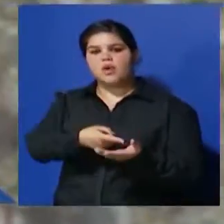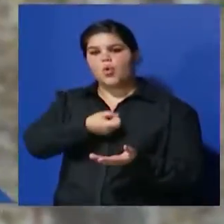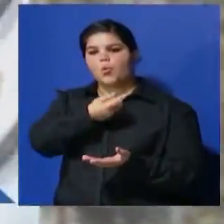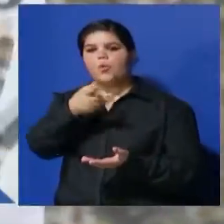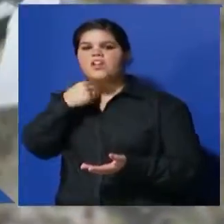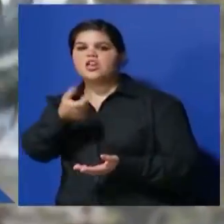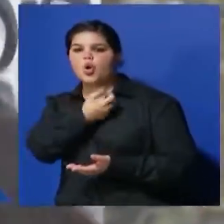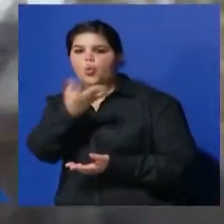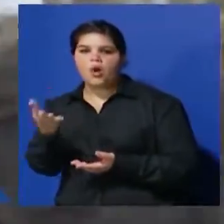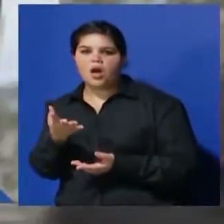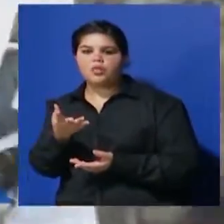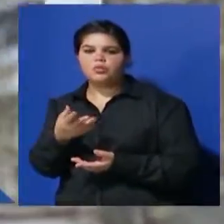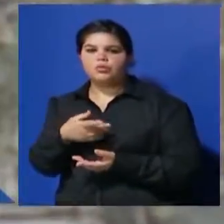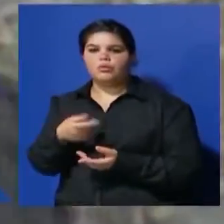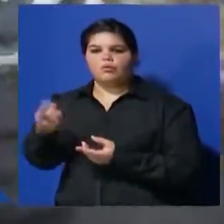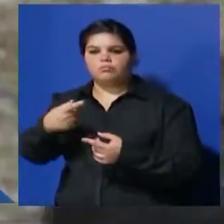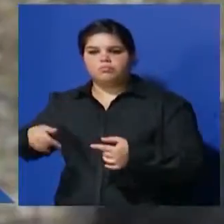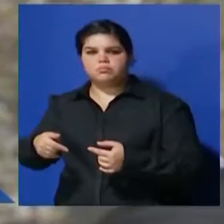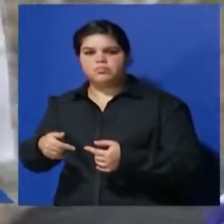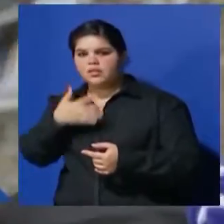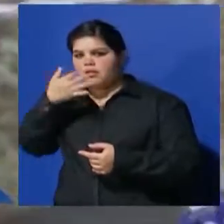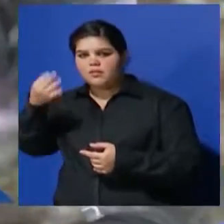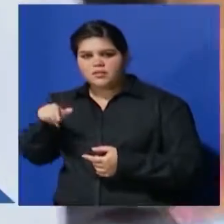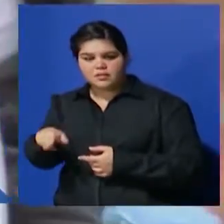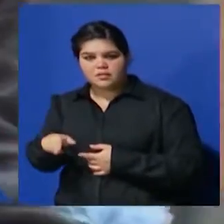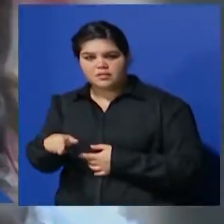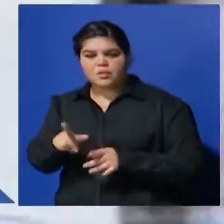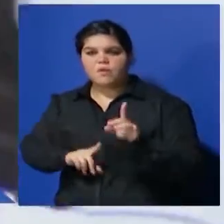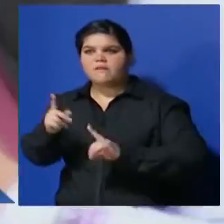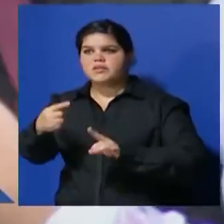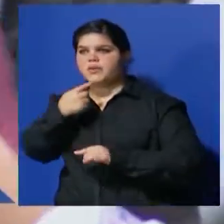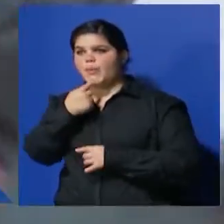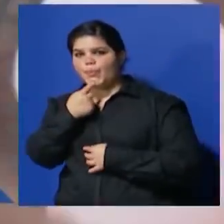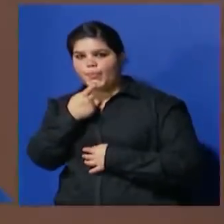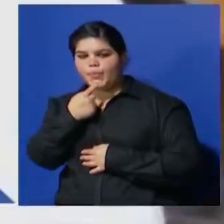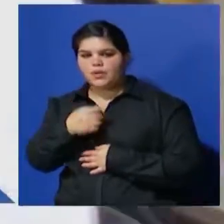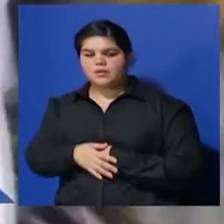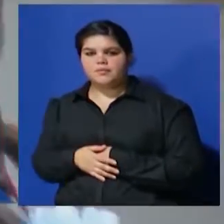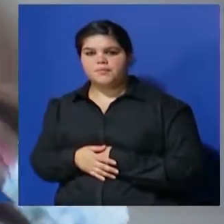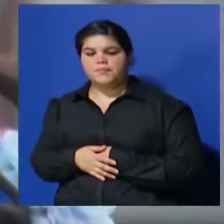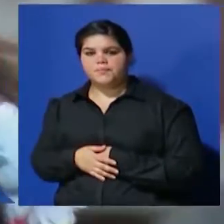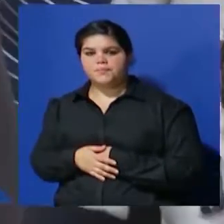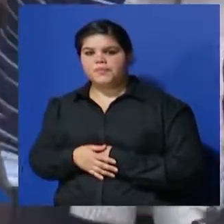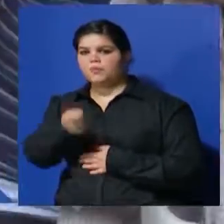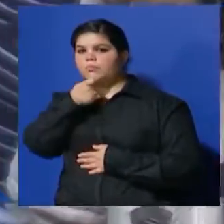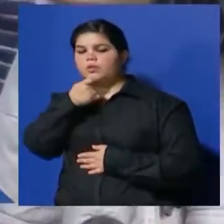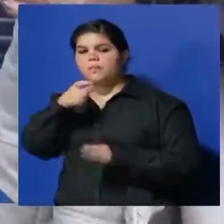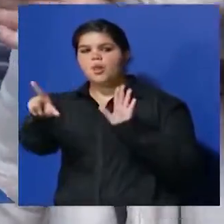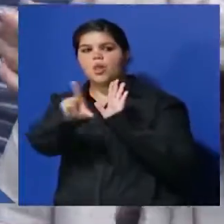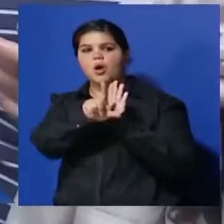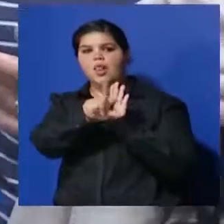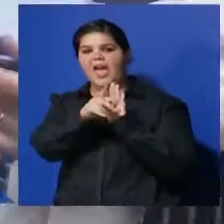hijas tener, creámoslo cuando todavía se pone en duda si hay o no que legalizar el aborto en